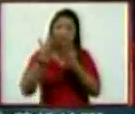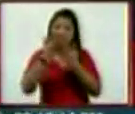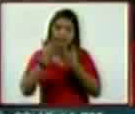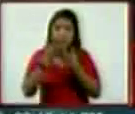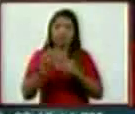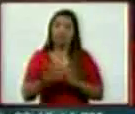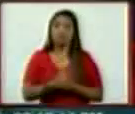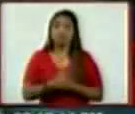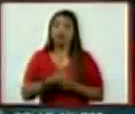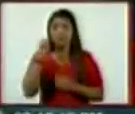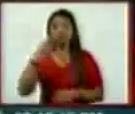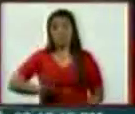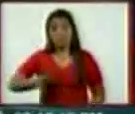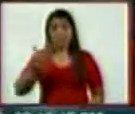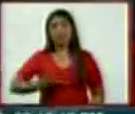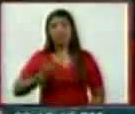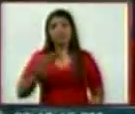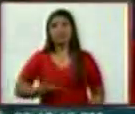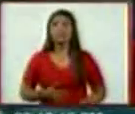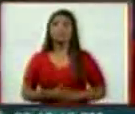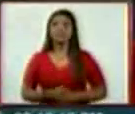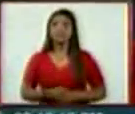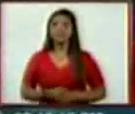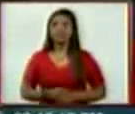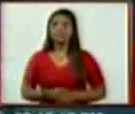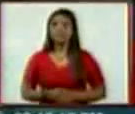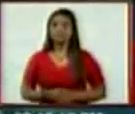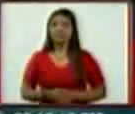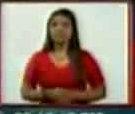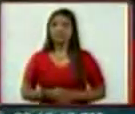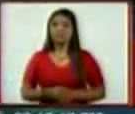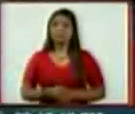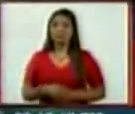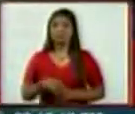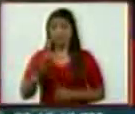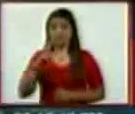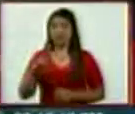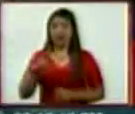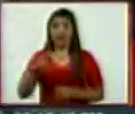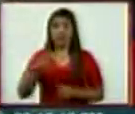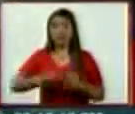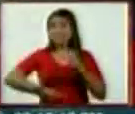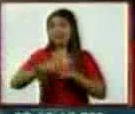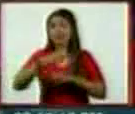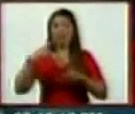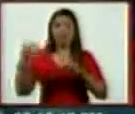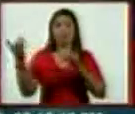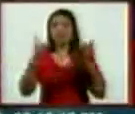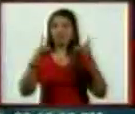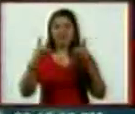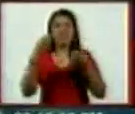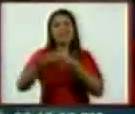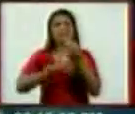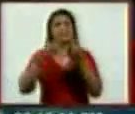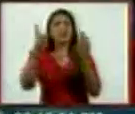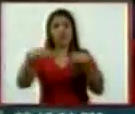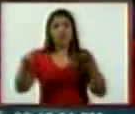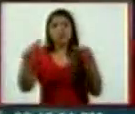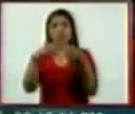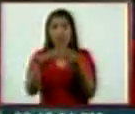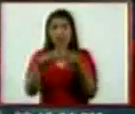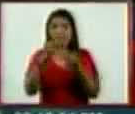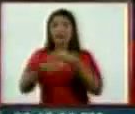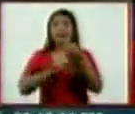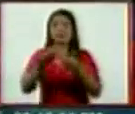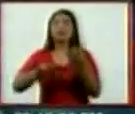explicaba Ricardo, que donde se centró gran parte de la discusión, qué hacer entre todos para diseñar el método